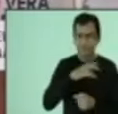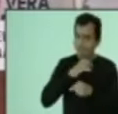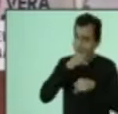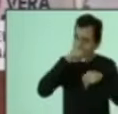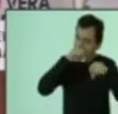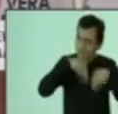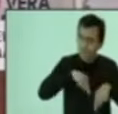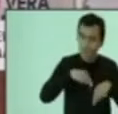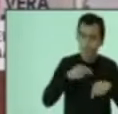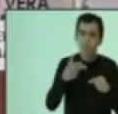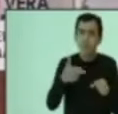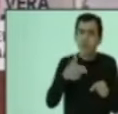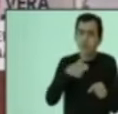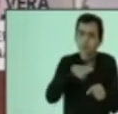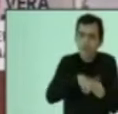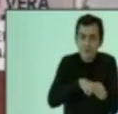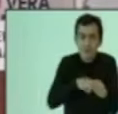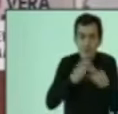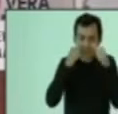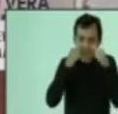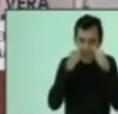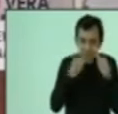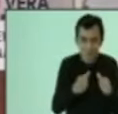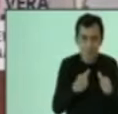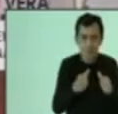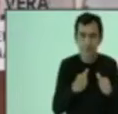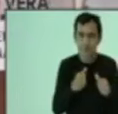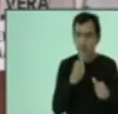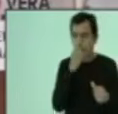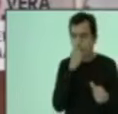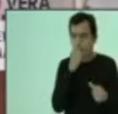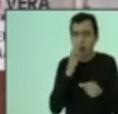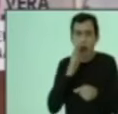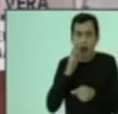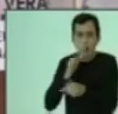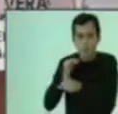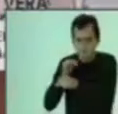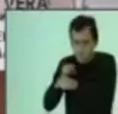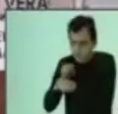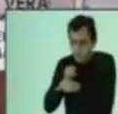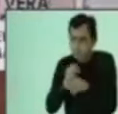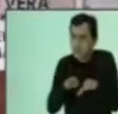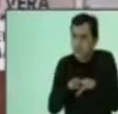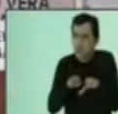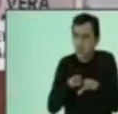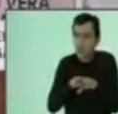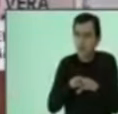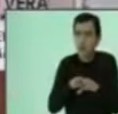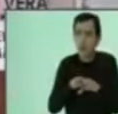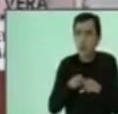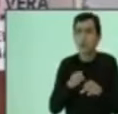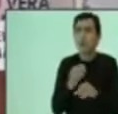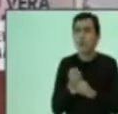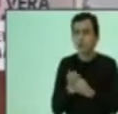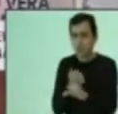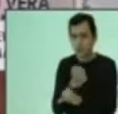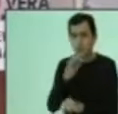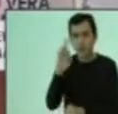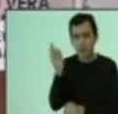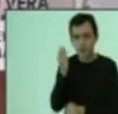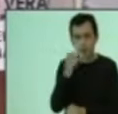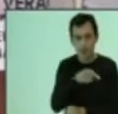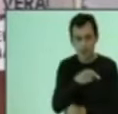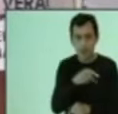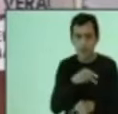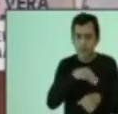centro médico que sea estipulado acorde a las unidades médicas a nivel estatal y federal con